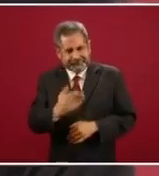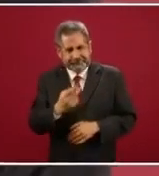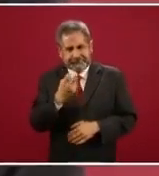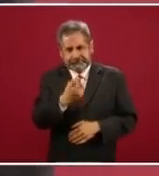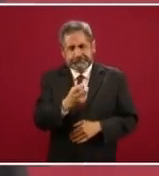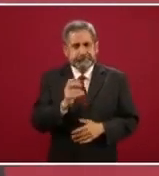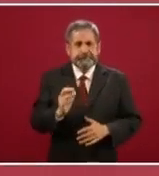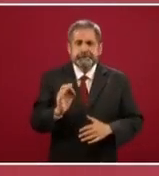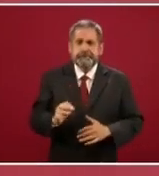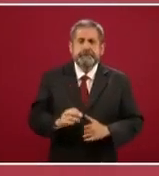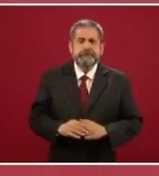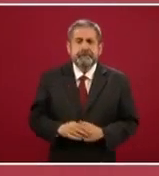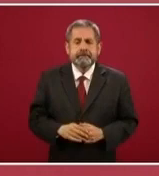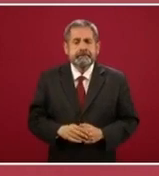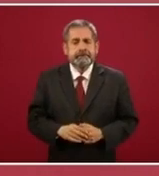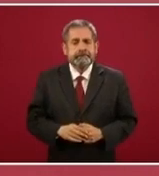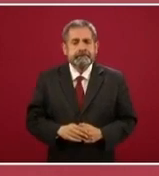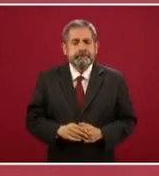Esto viene